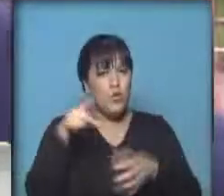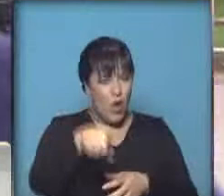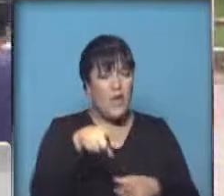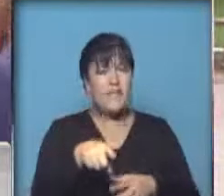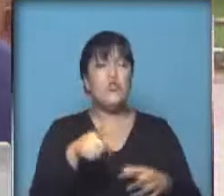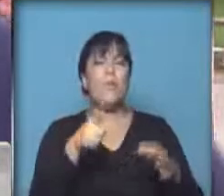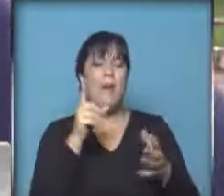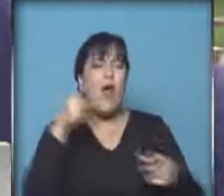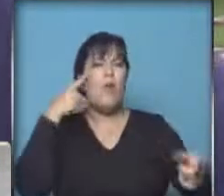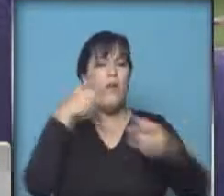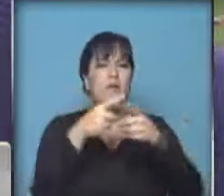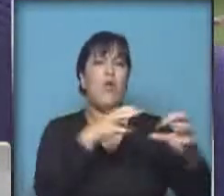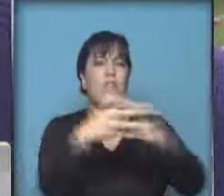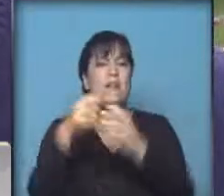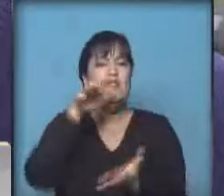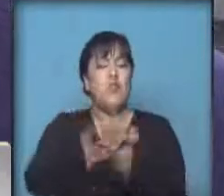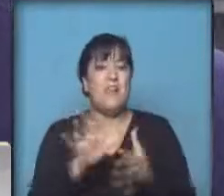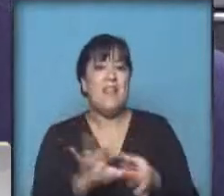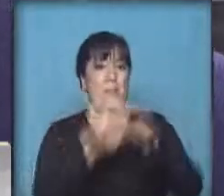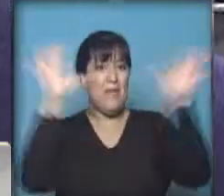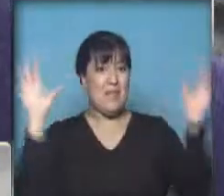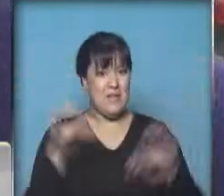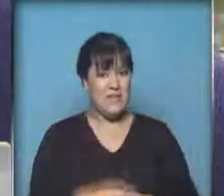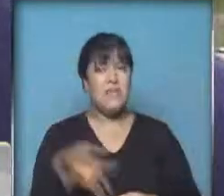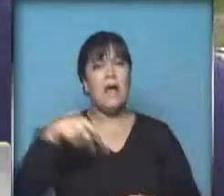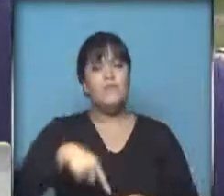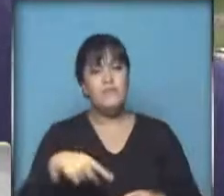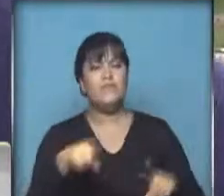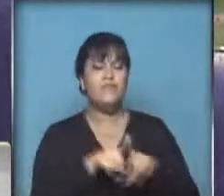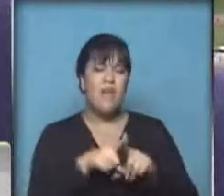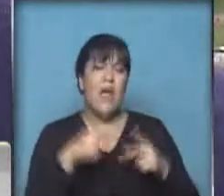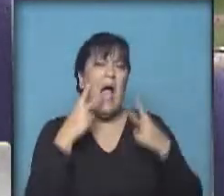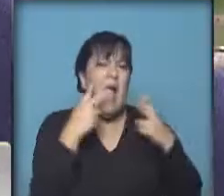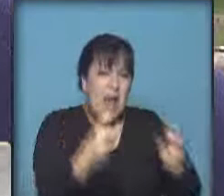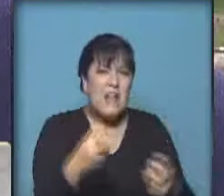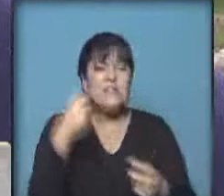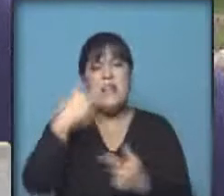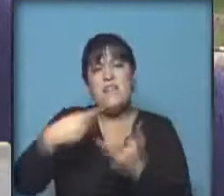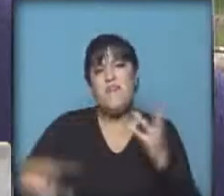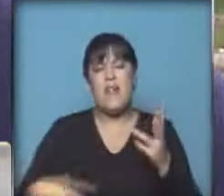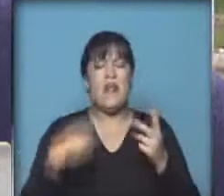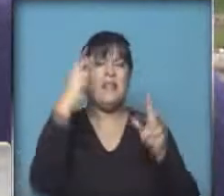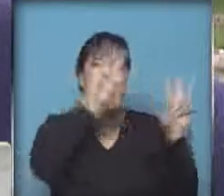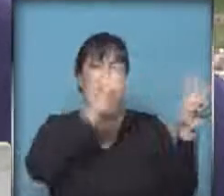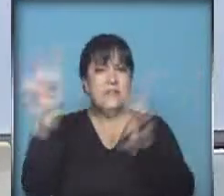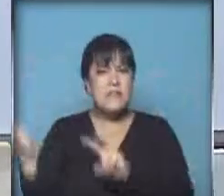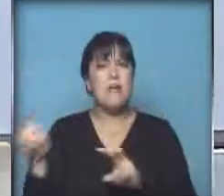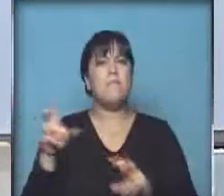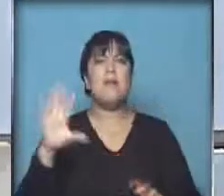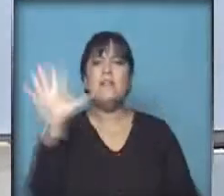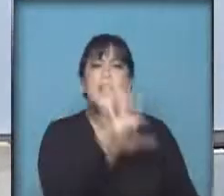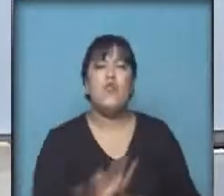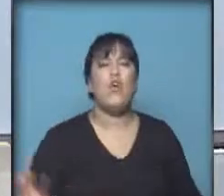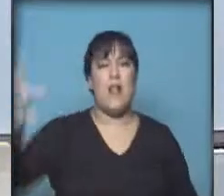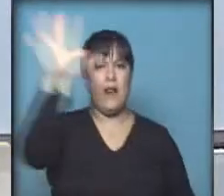discutir esta nueva independencia tiene que ver con análisis concretos de determinado tipo de cuestiones en el marco macroregional. O sea,